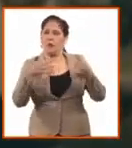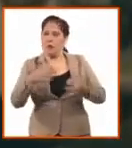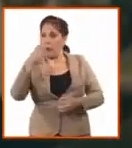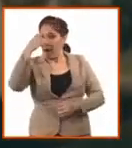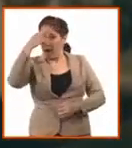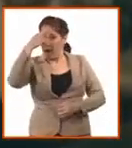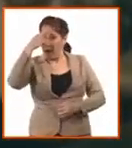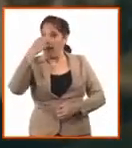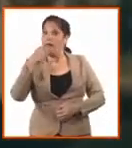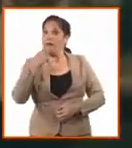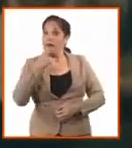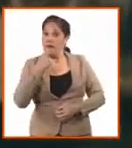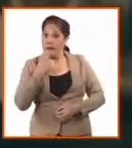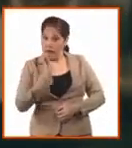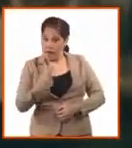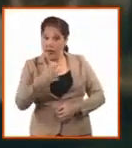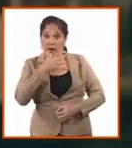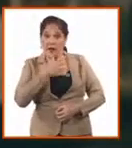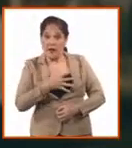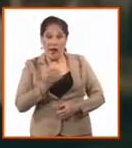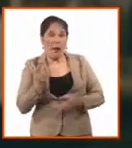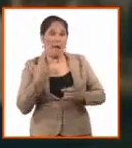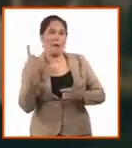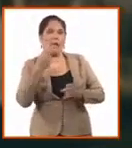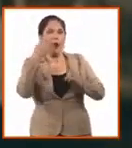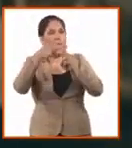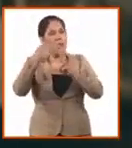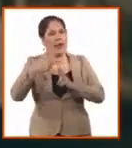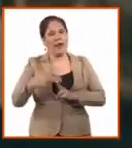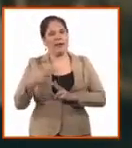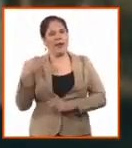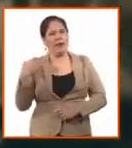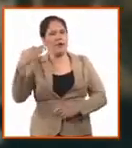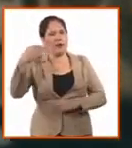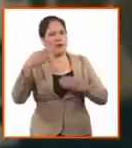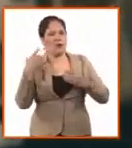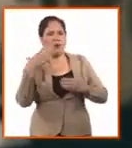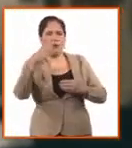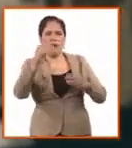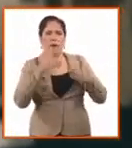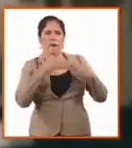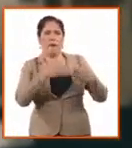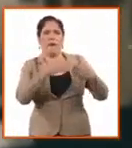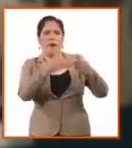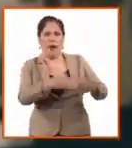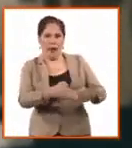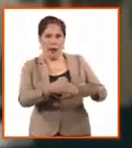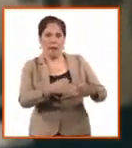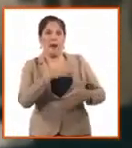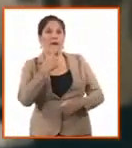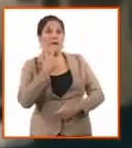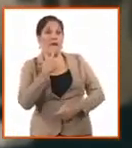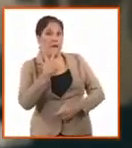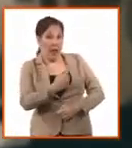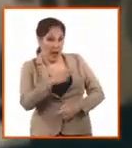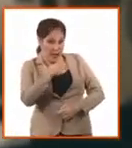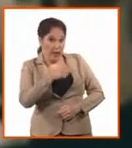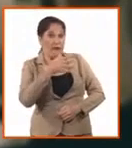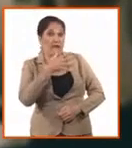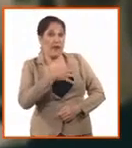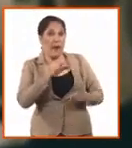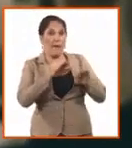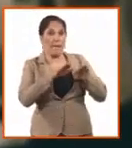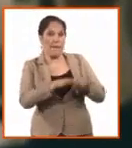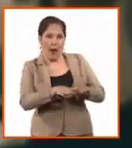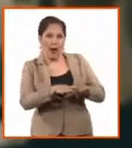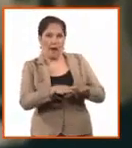dice que el chehov sufrimos lo primero en formar parte de la lista de los futuros expedicionarios entonces fidel donde primero para